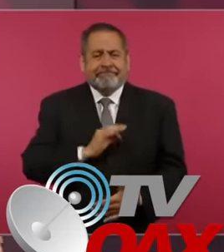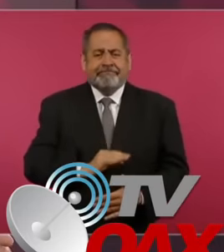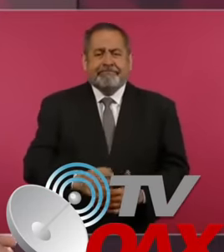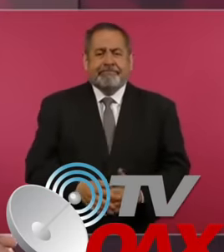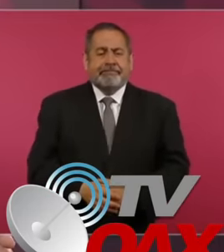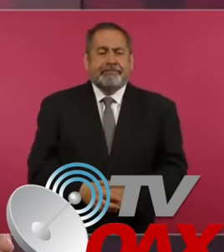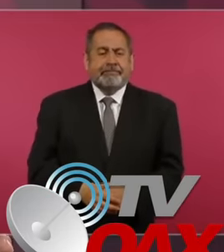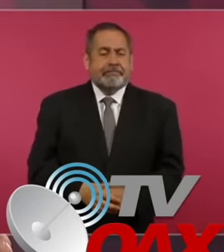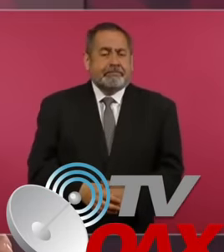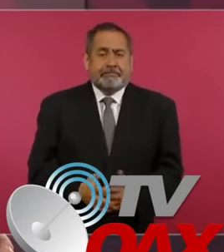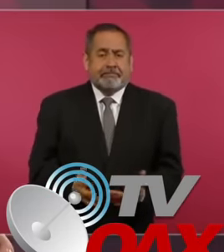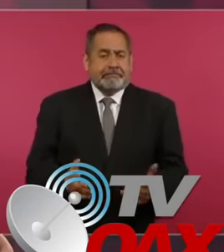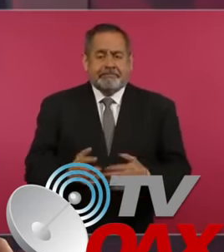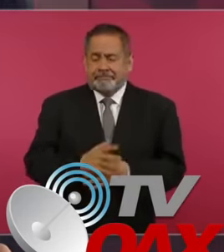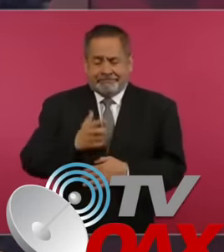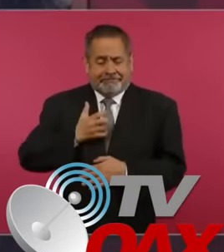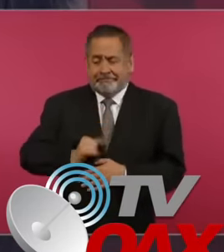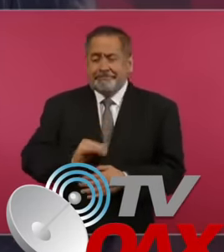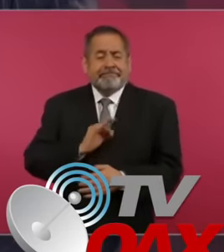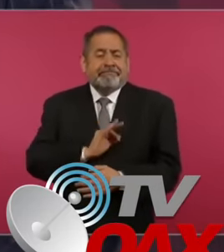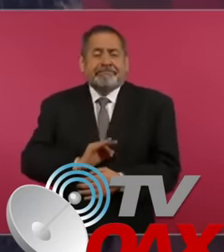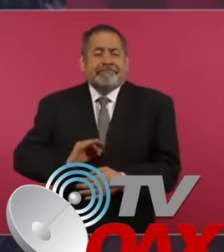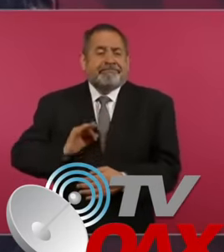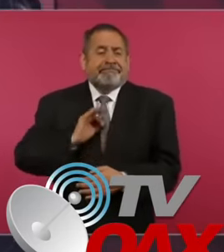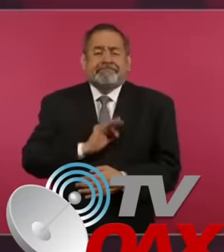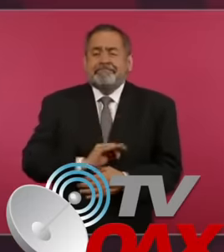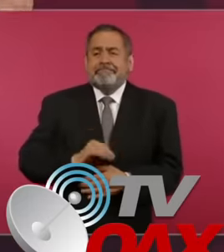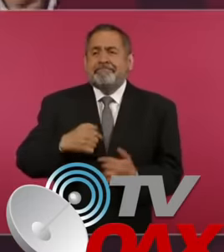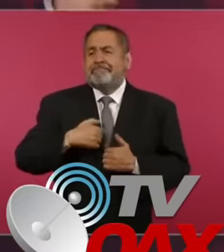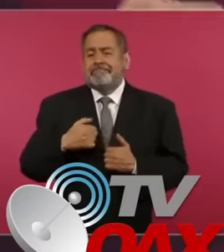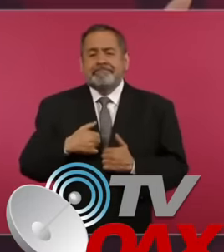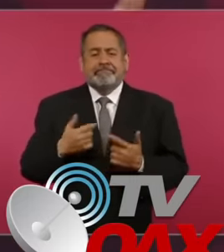Sí, soy feliz.